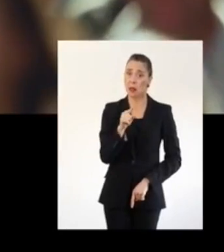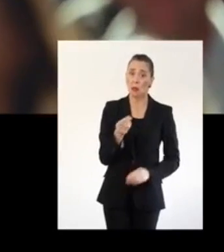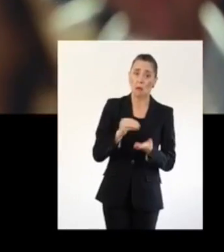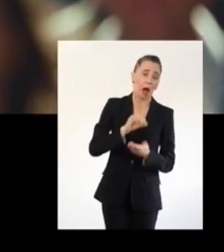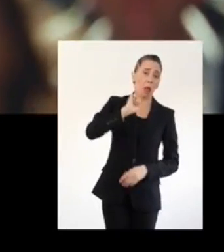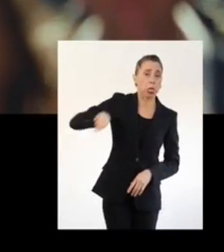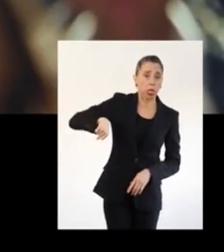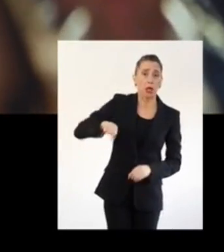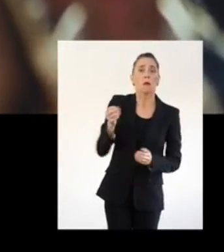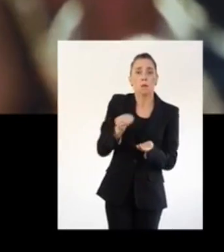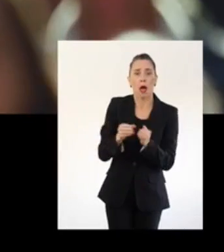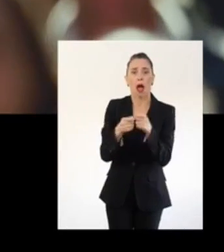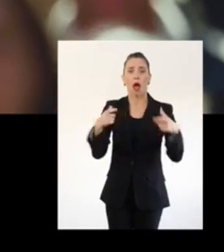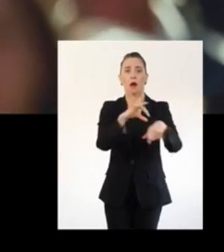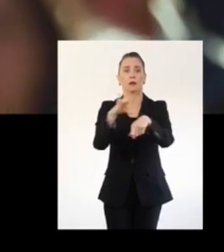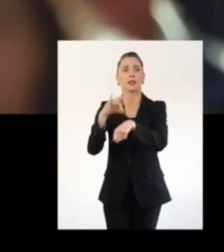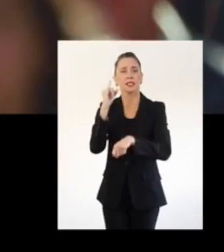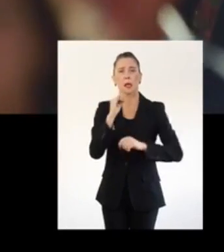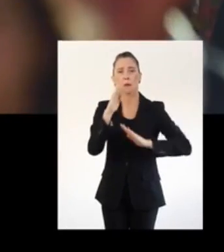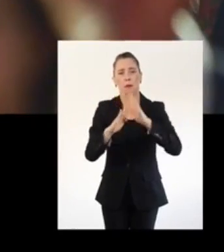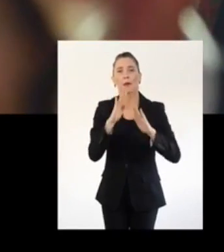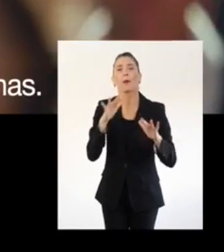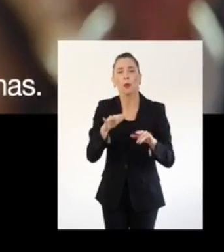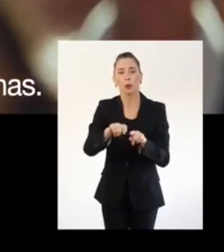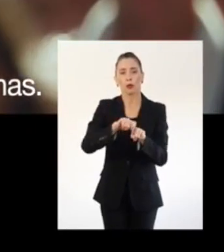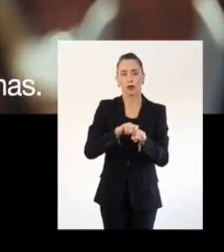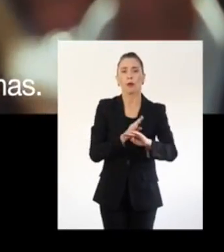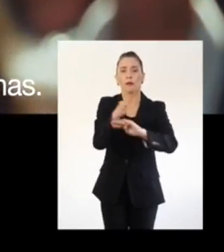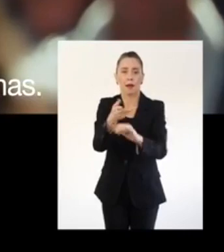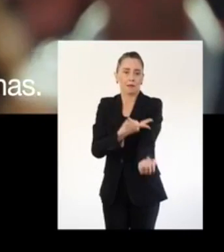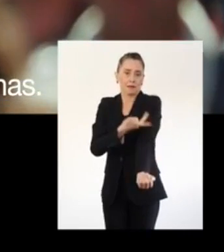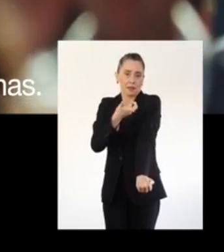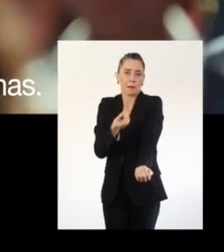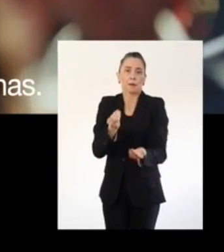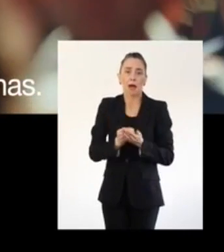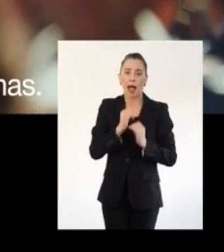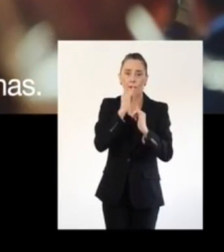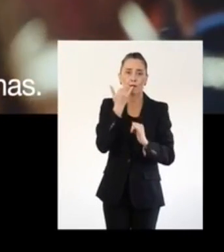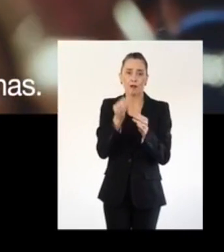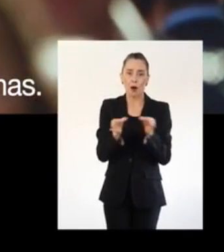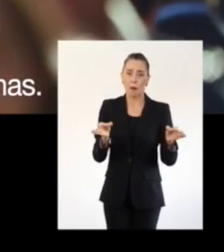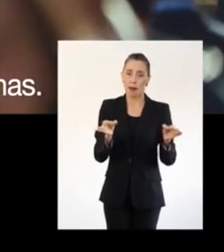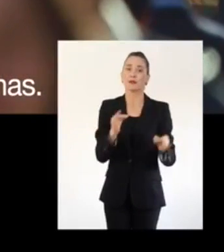más fuerte se hace. Protégete siempre. Usa condón y tómate el examen. Más información en Fonocida.